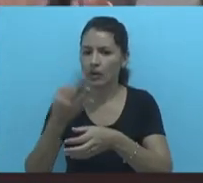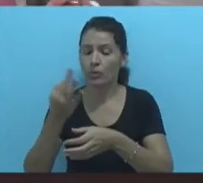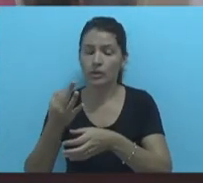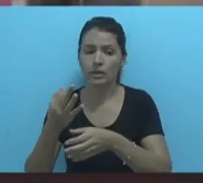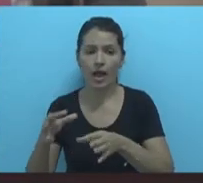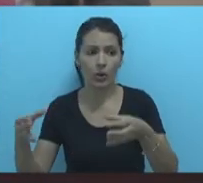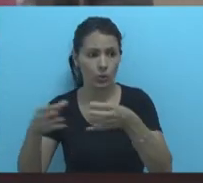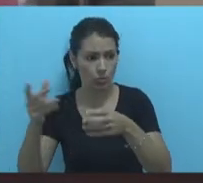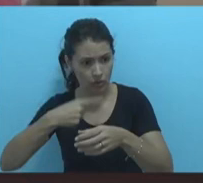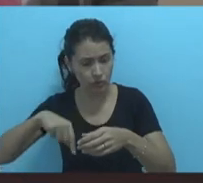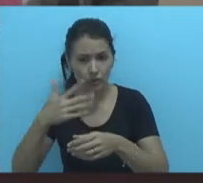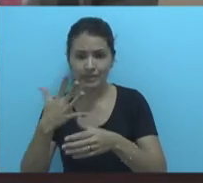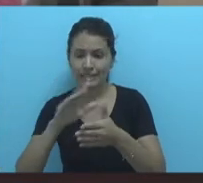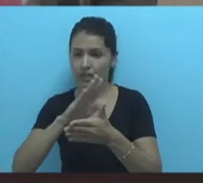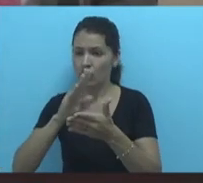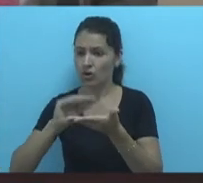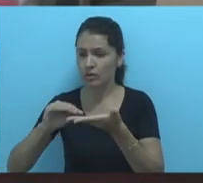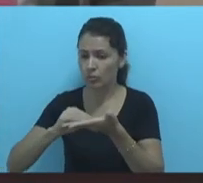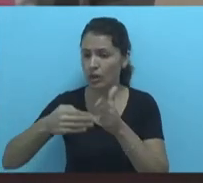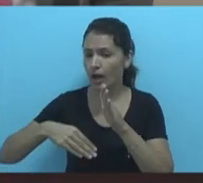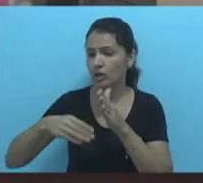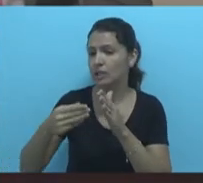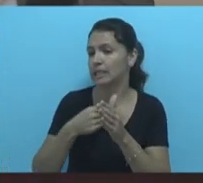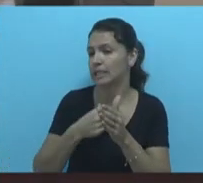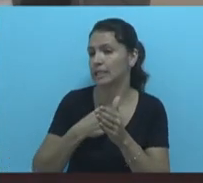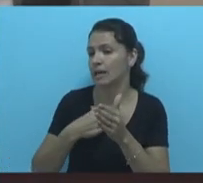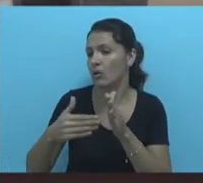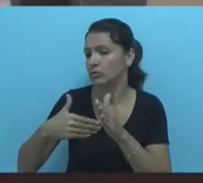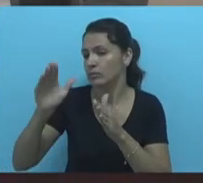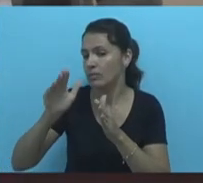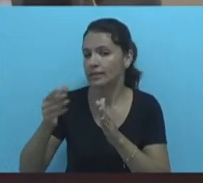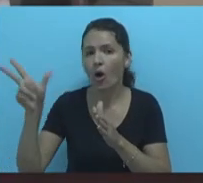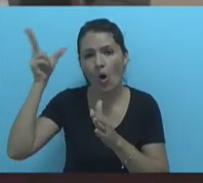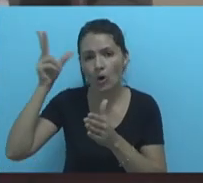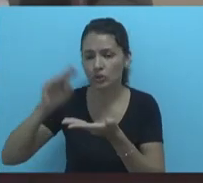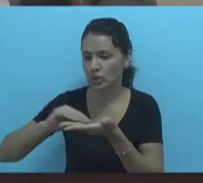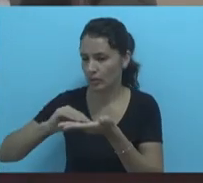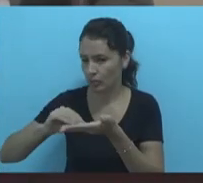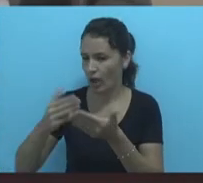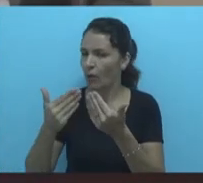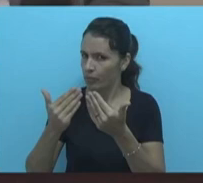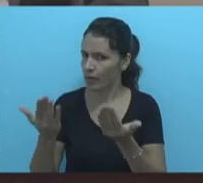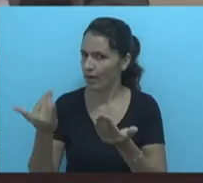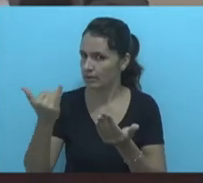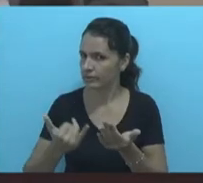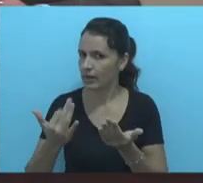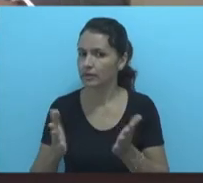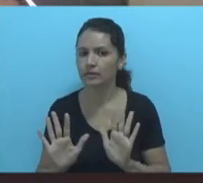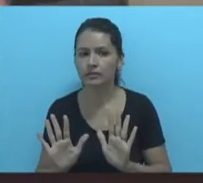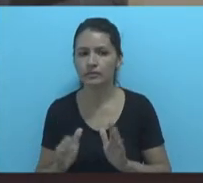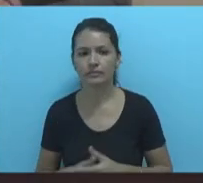esta Cámara, que actualmente son 5 miembros y que pedimos su ampliación a 8 miembros más 2 suplentes. Si quieren,